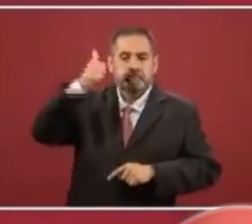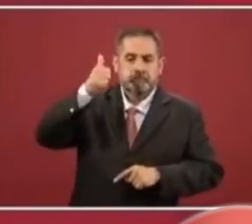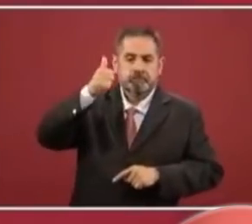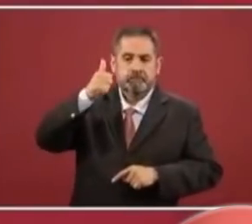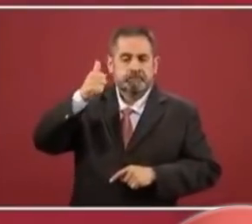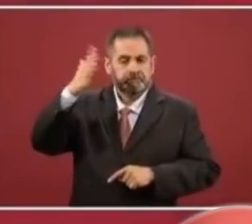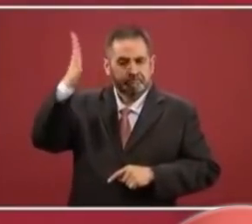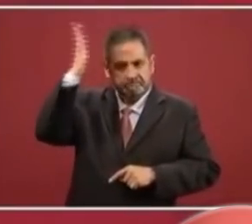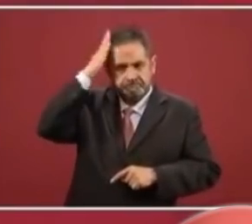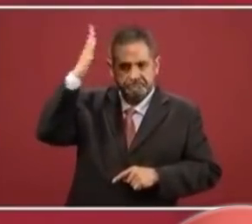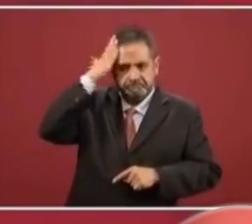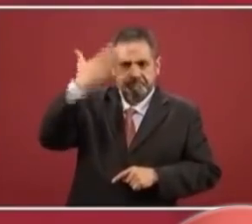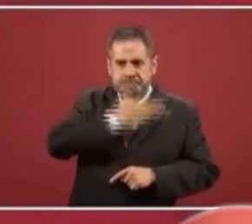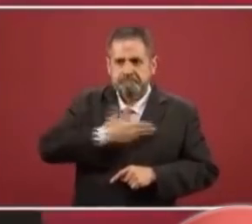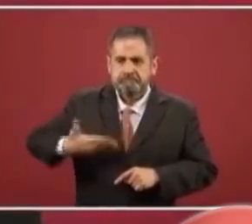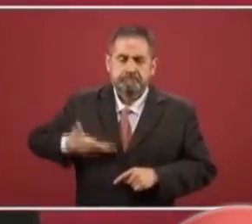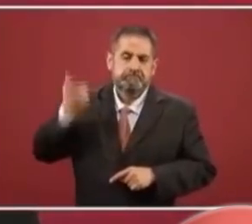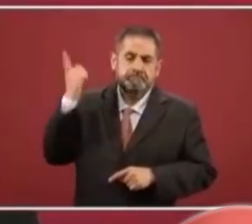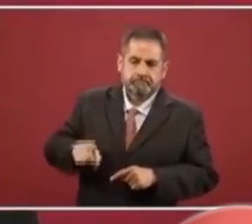comandante supremo.